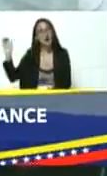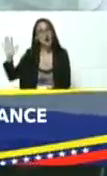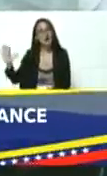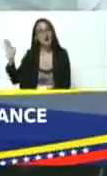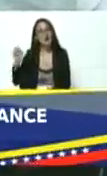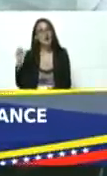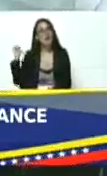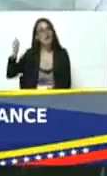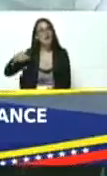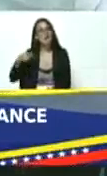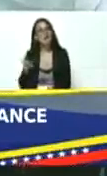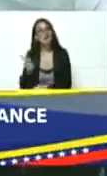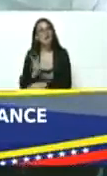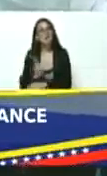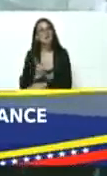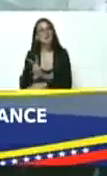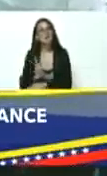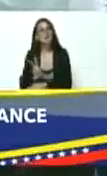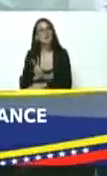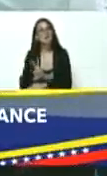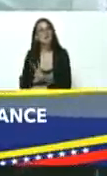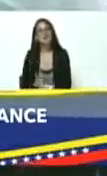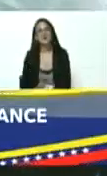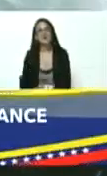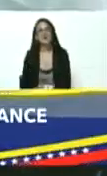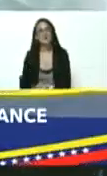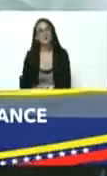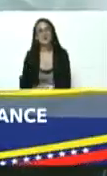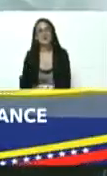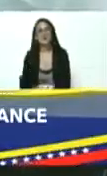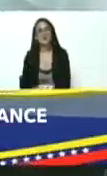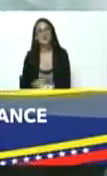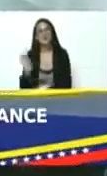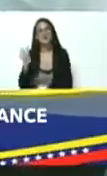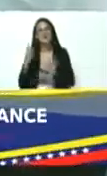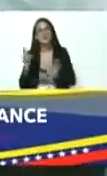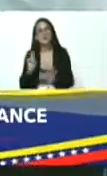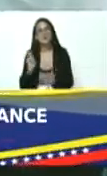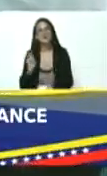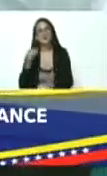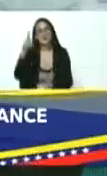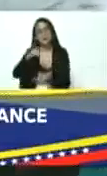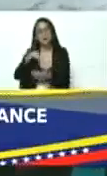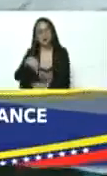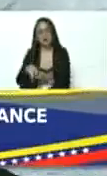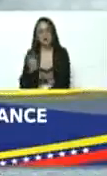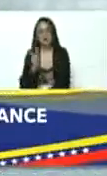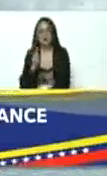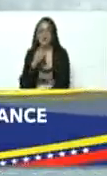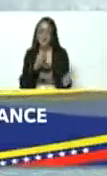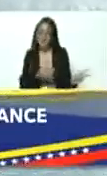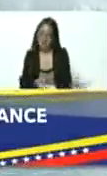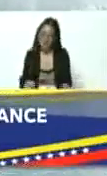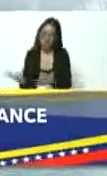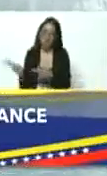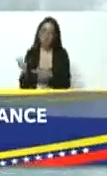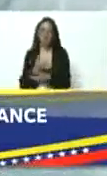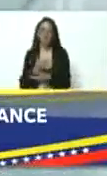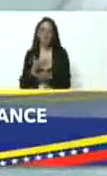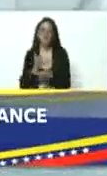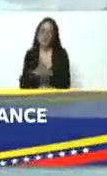Venezuela? Tengo 19 meses. 19 meses. Bueno, bienvenidos y bienvenidas